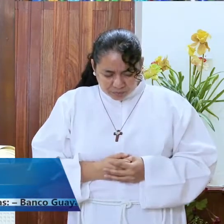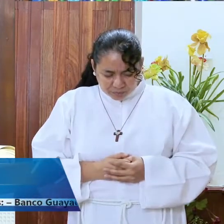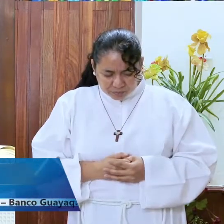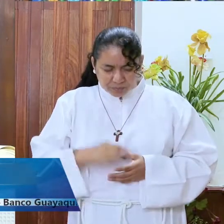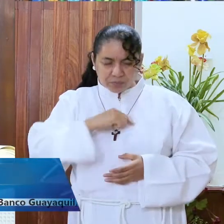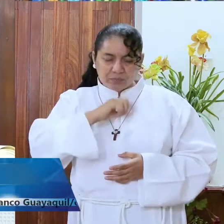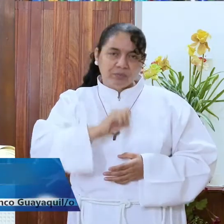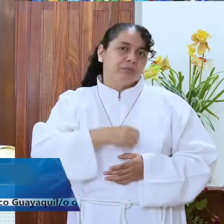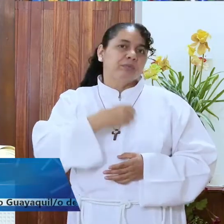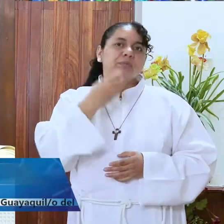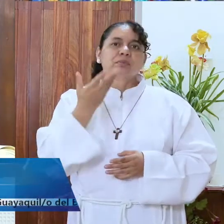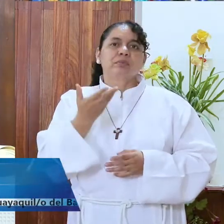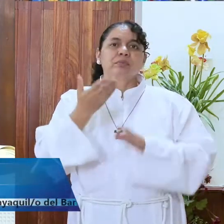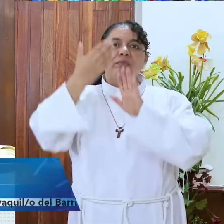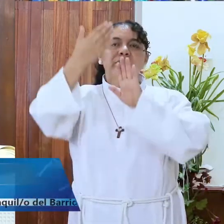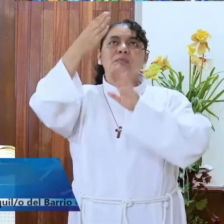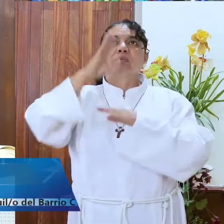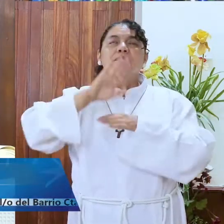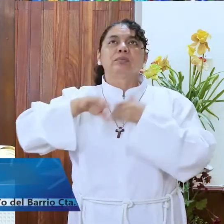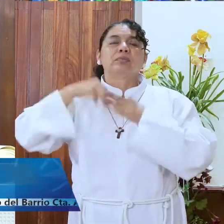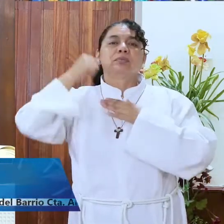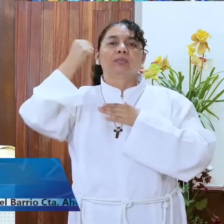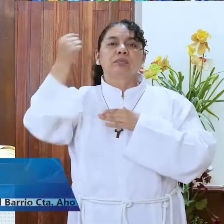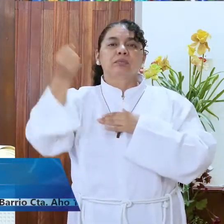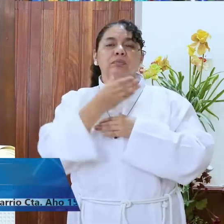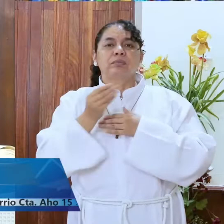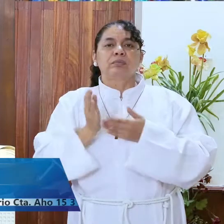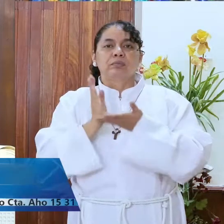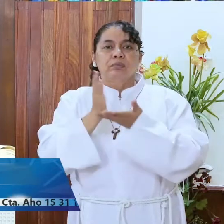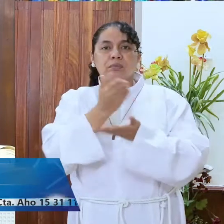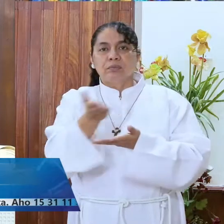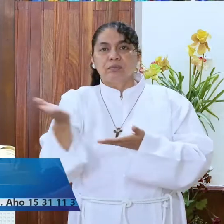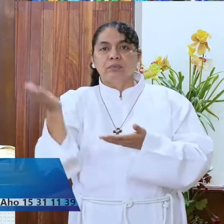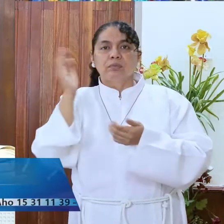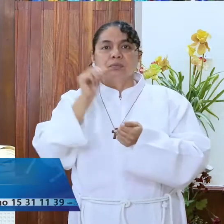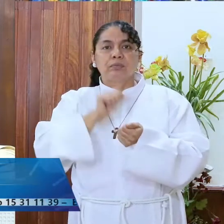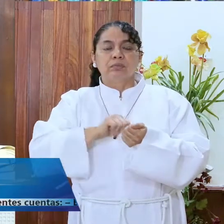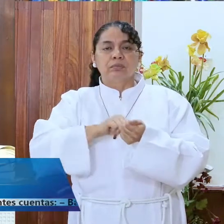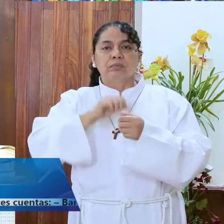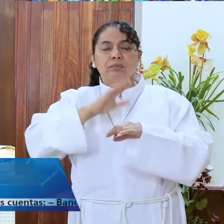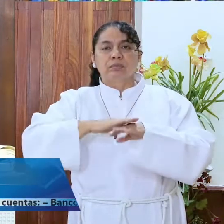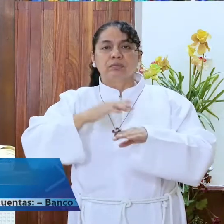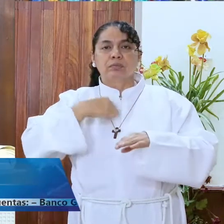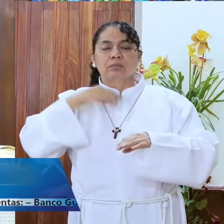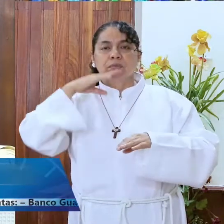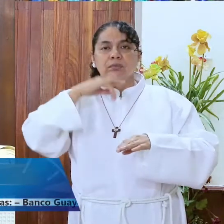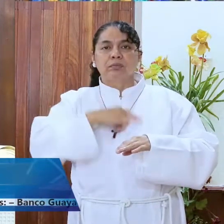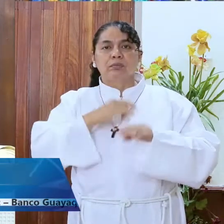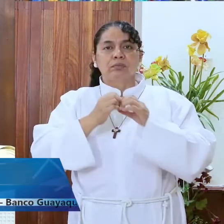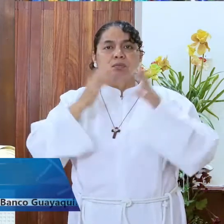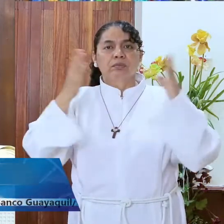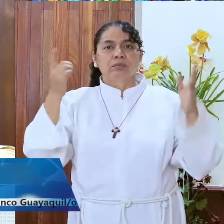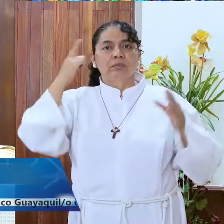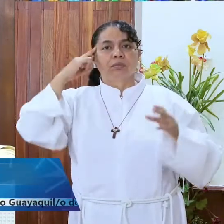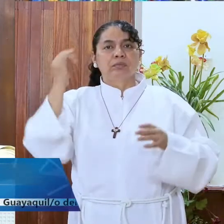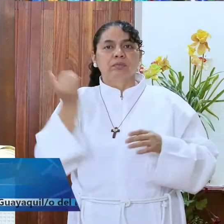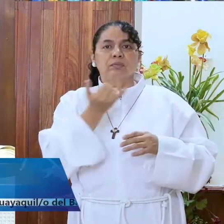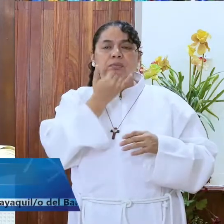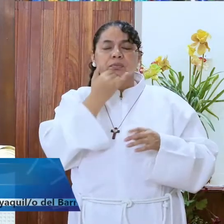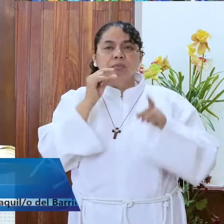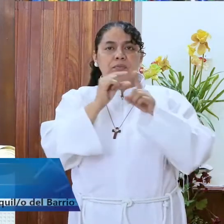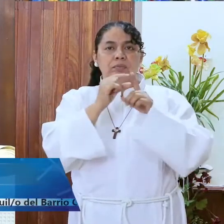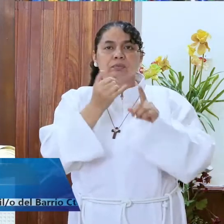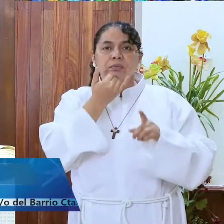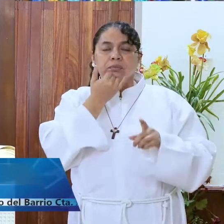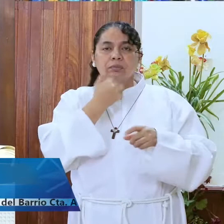yo confieso ante dios todopoderoso y ante ustedes hermanos que he pecado mucho de